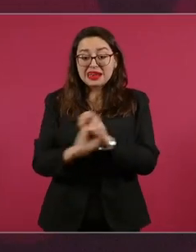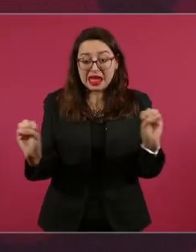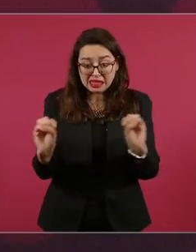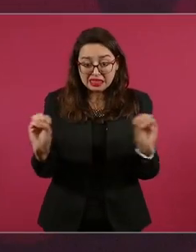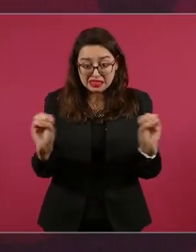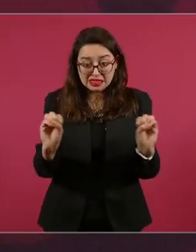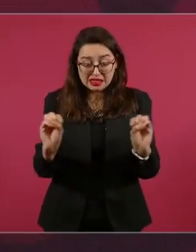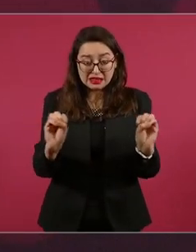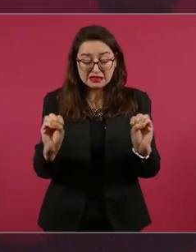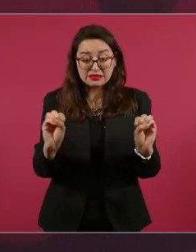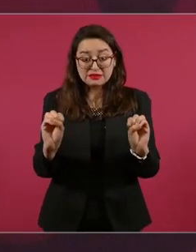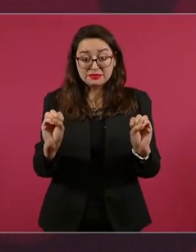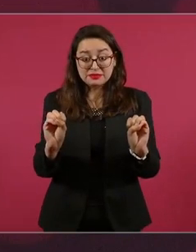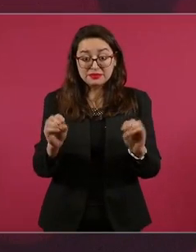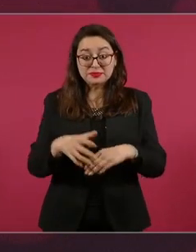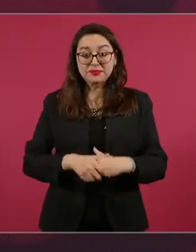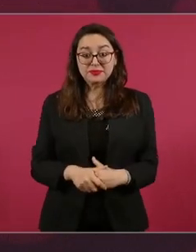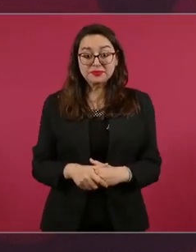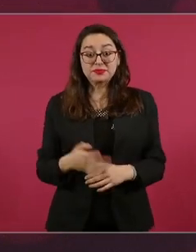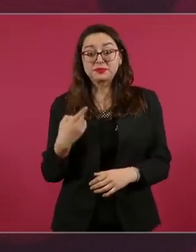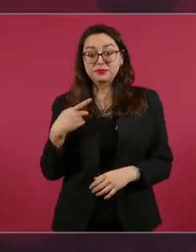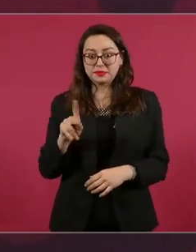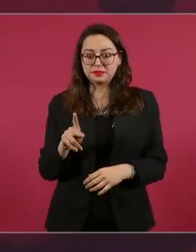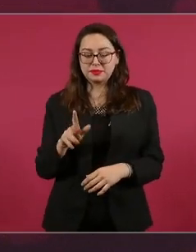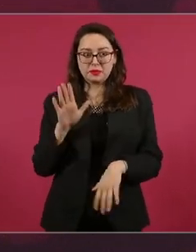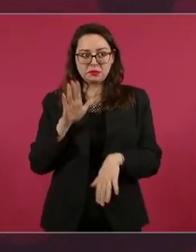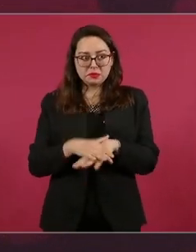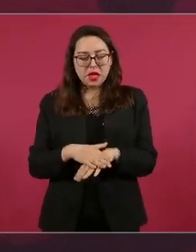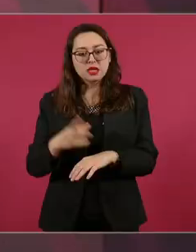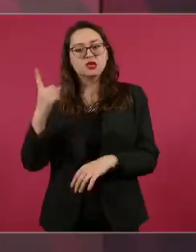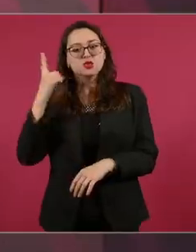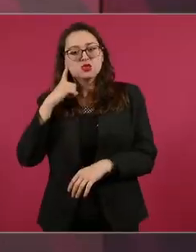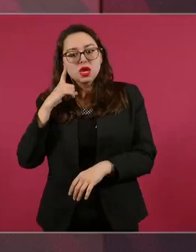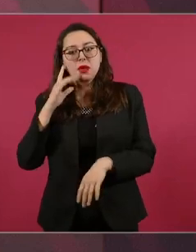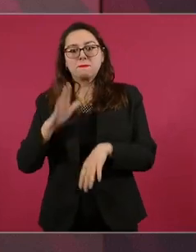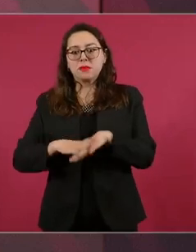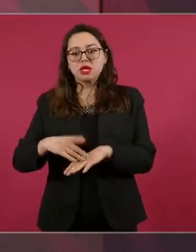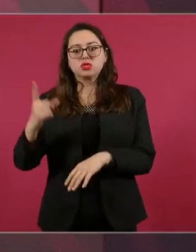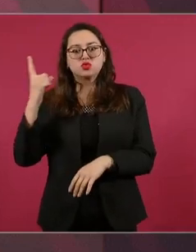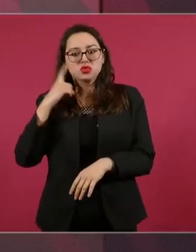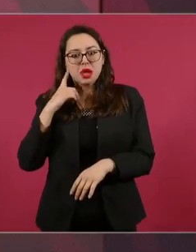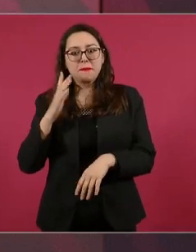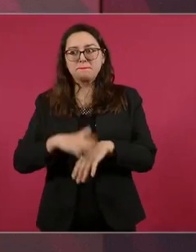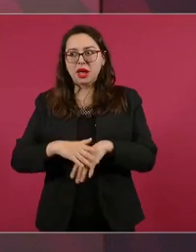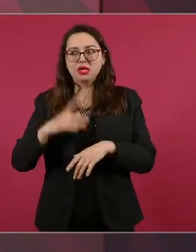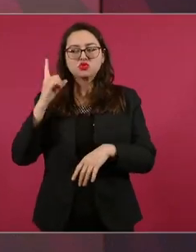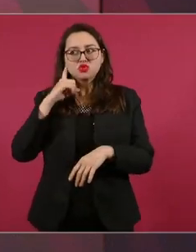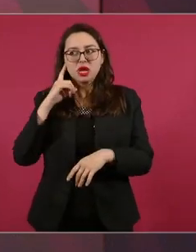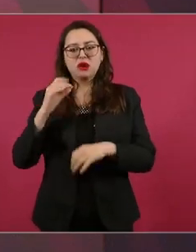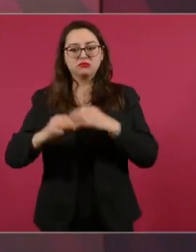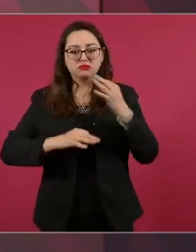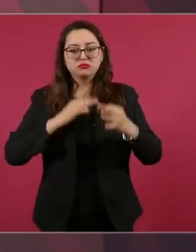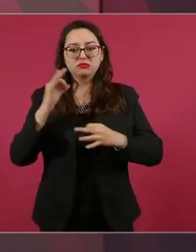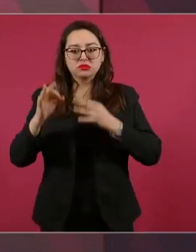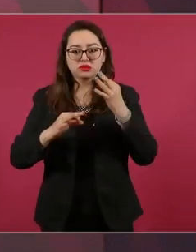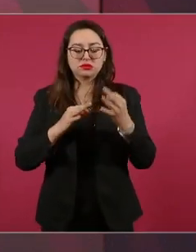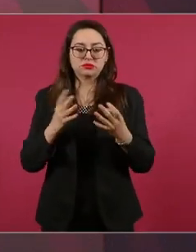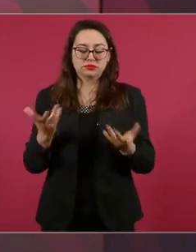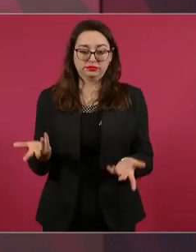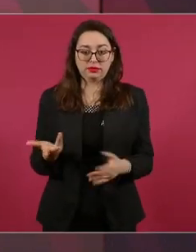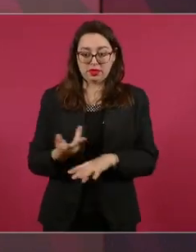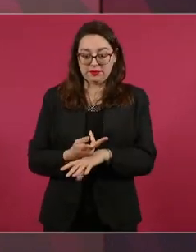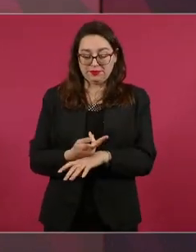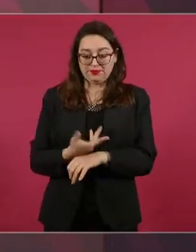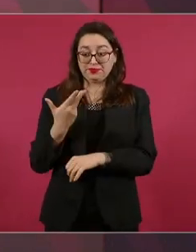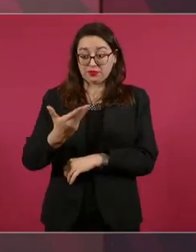Hasta que era tanto el escándalo que en el sexenio anterior meten una denuncia